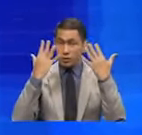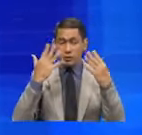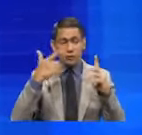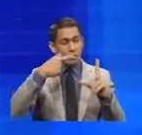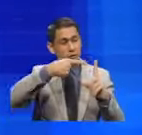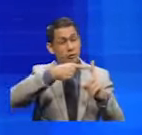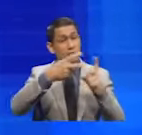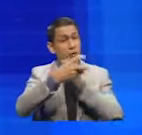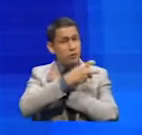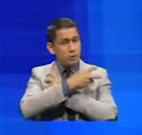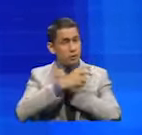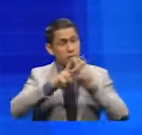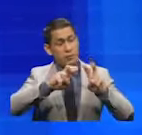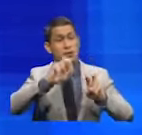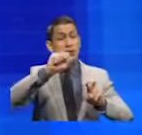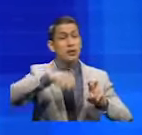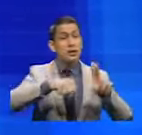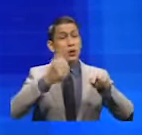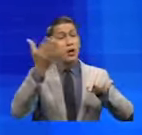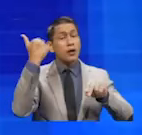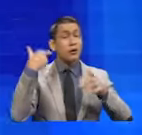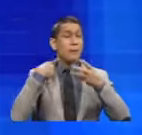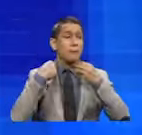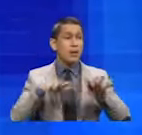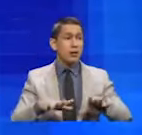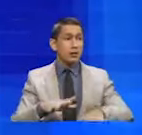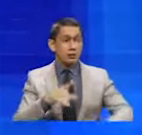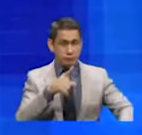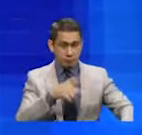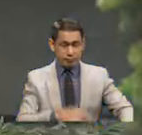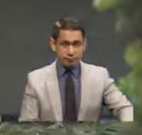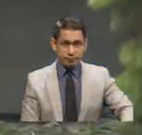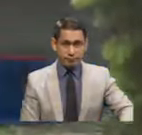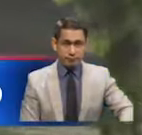estaba reportado como desaparecido.